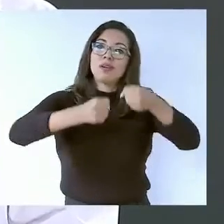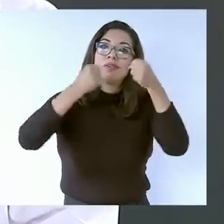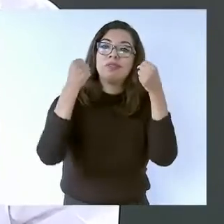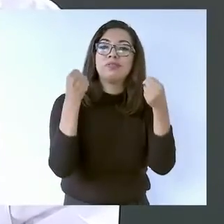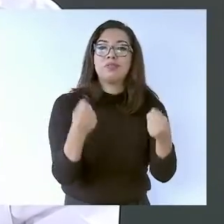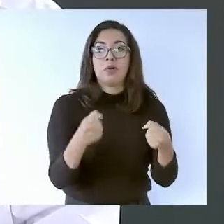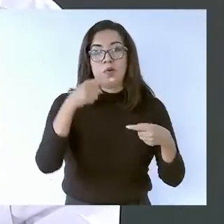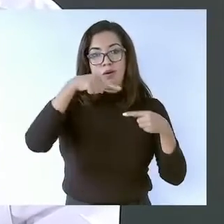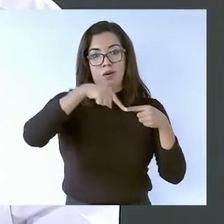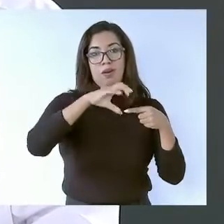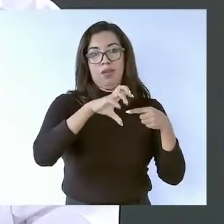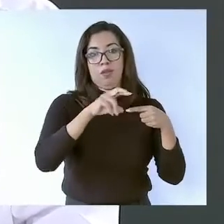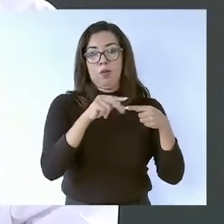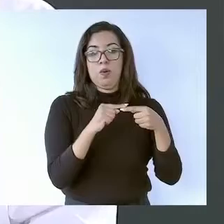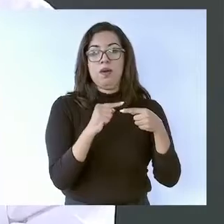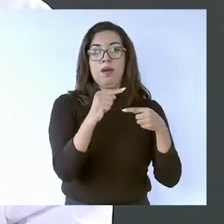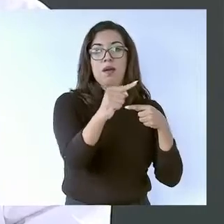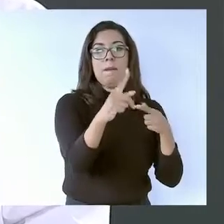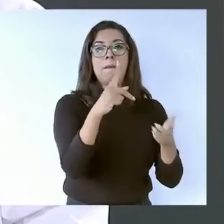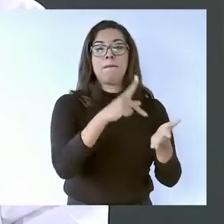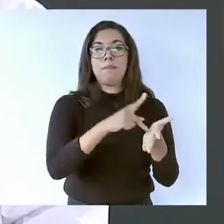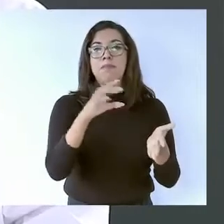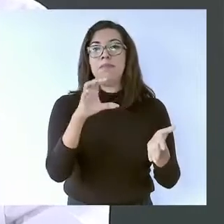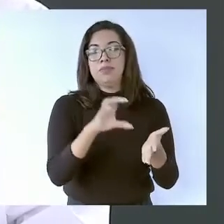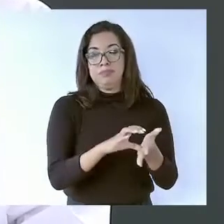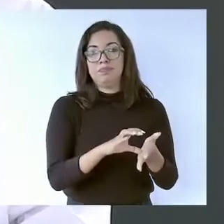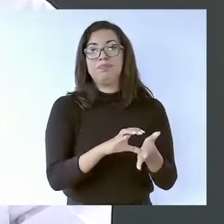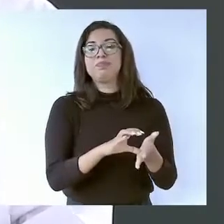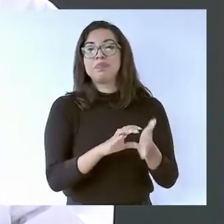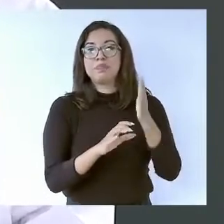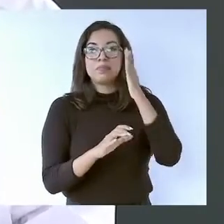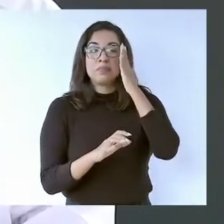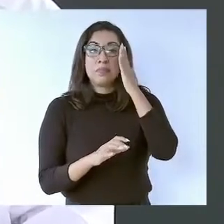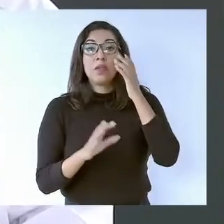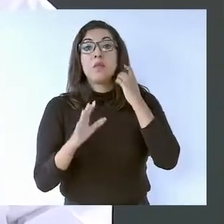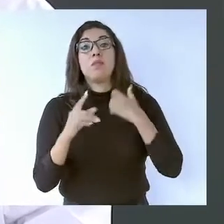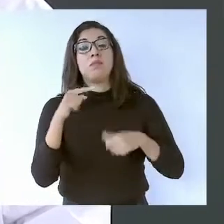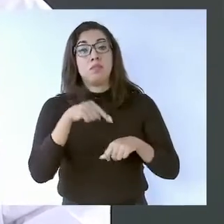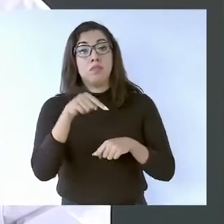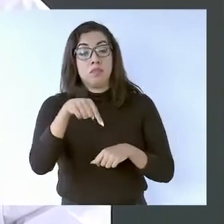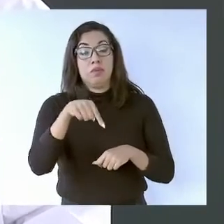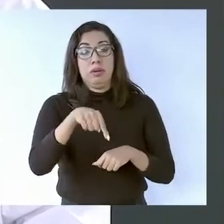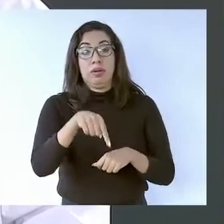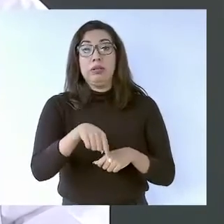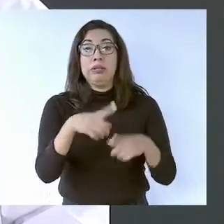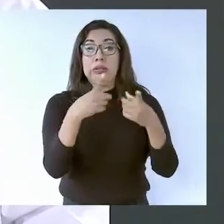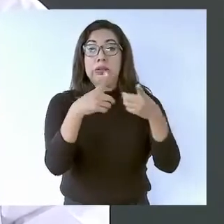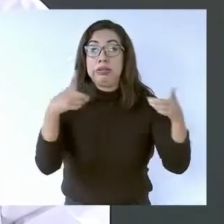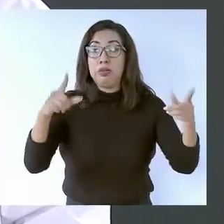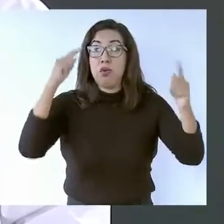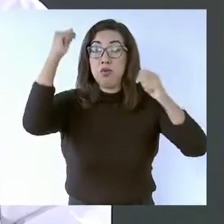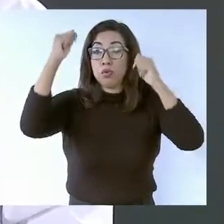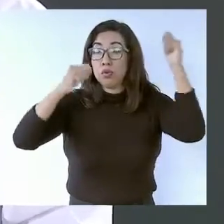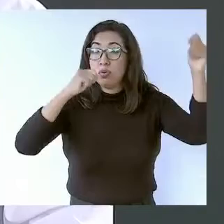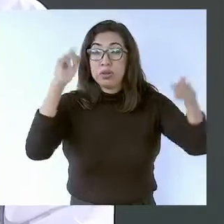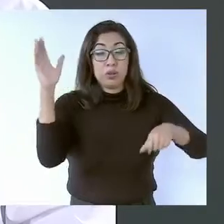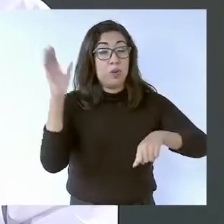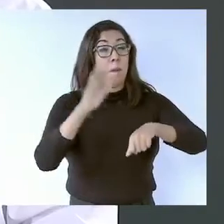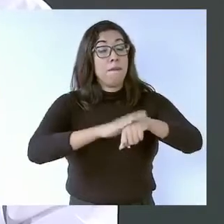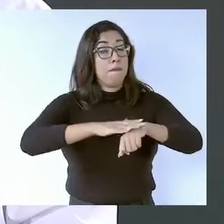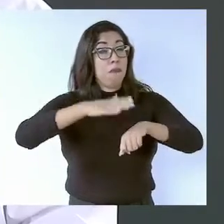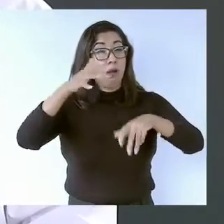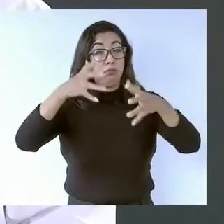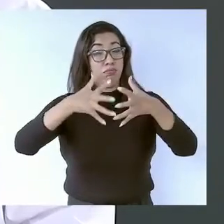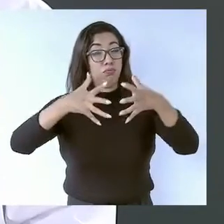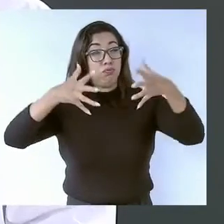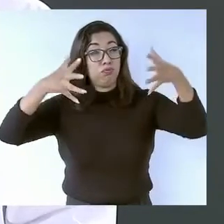Tulum, una de las regiones de más desarrollo turístico en México y sin duda en el mundo.